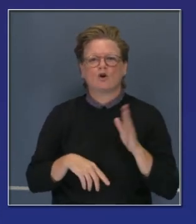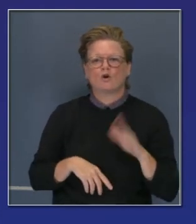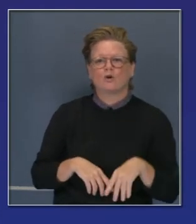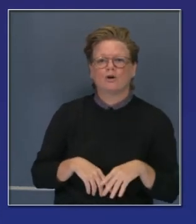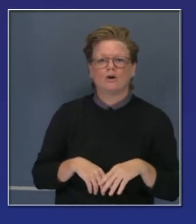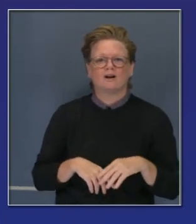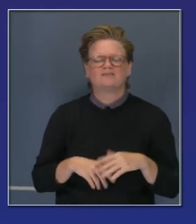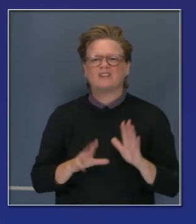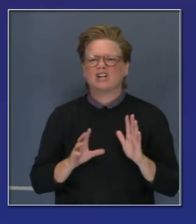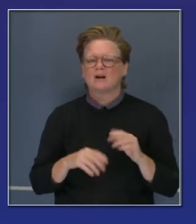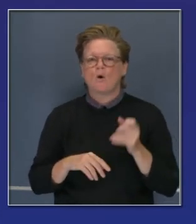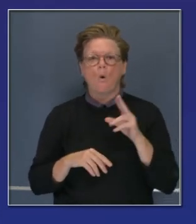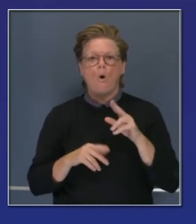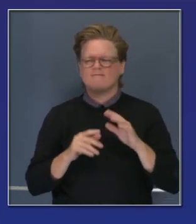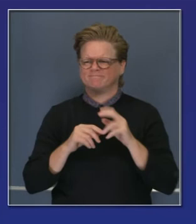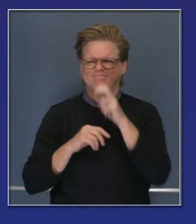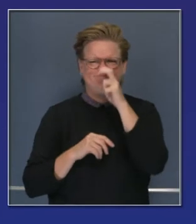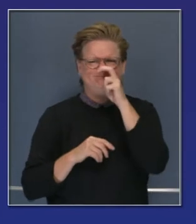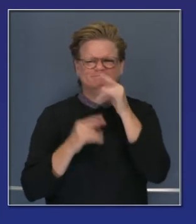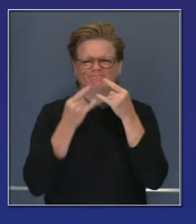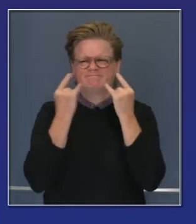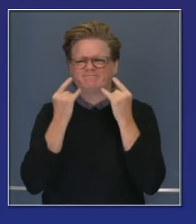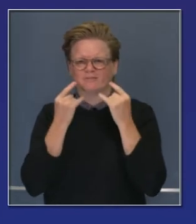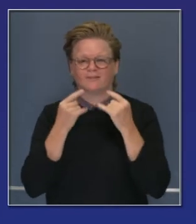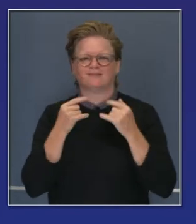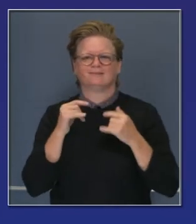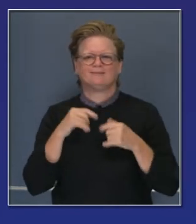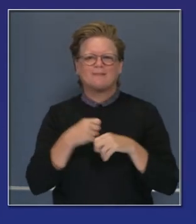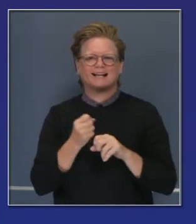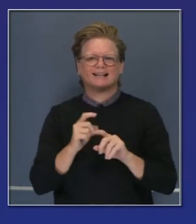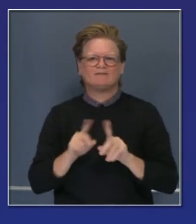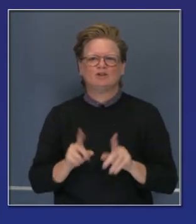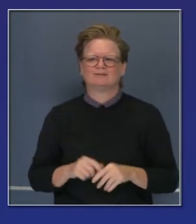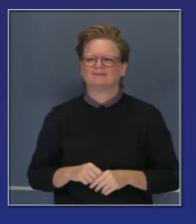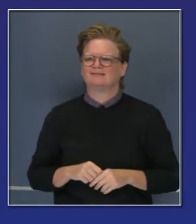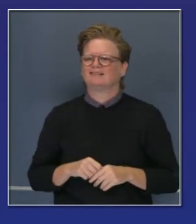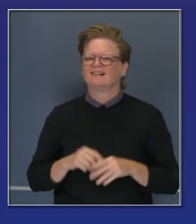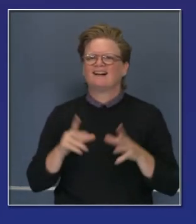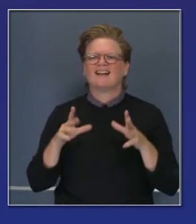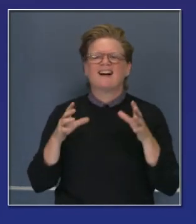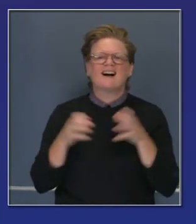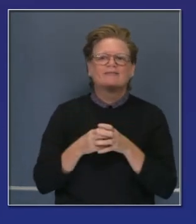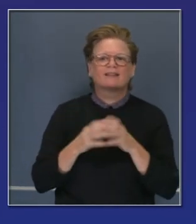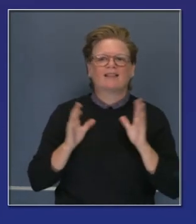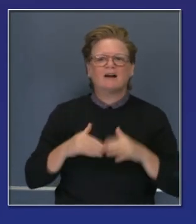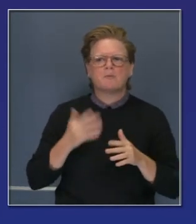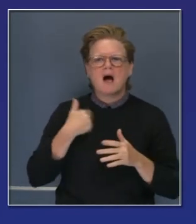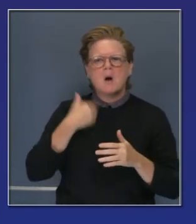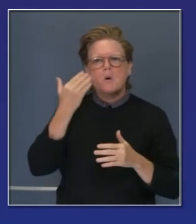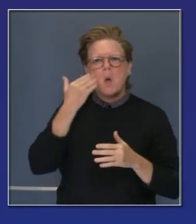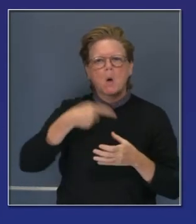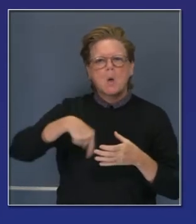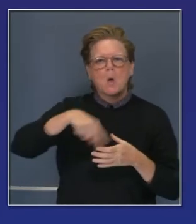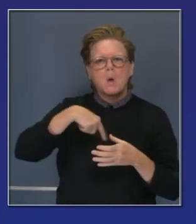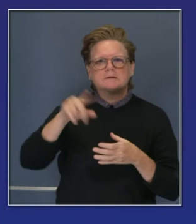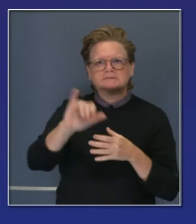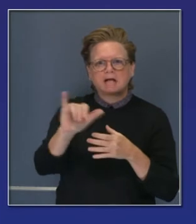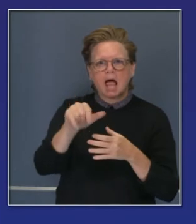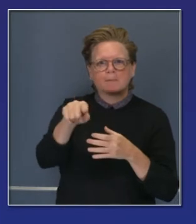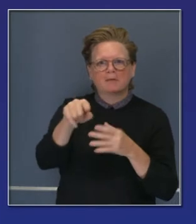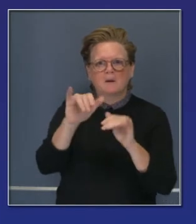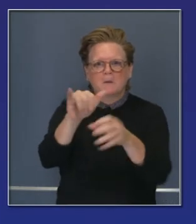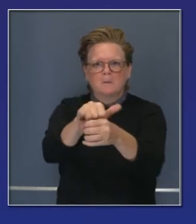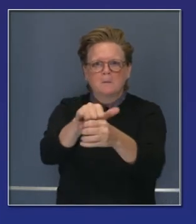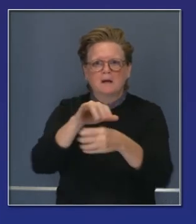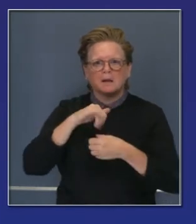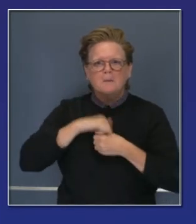ver muy buen comportamiento. Sigan usando los cubrebocas, mascarillas, sigan considerando el impacto,